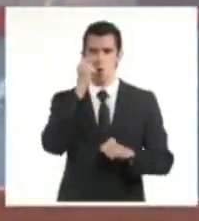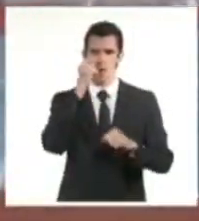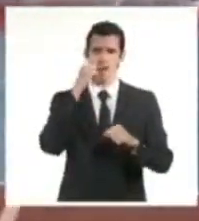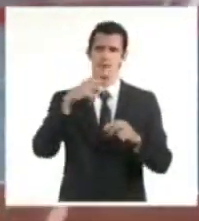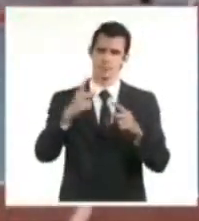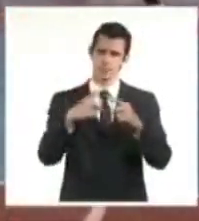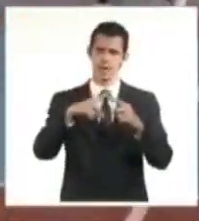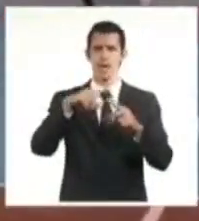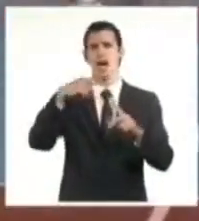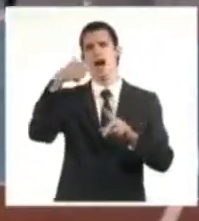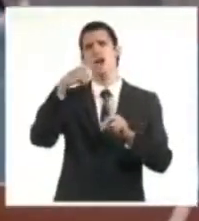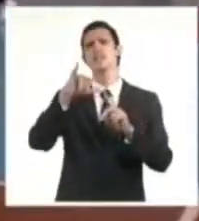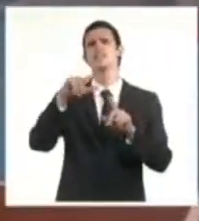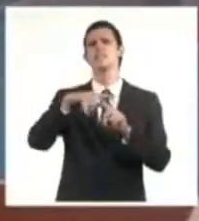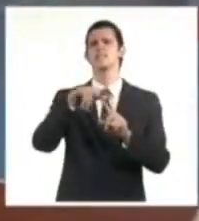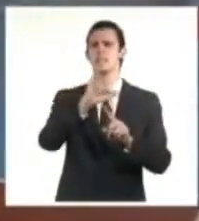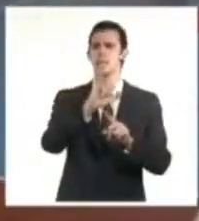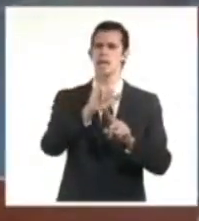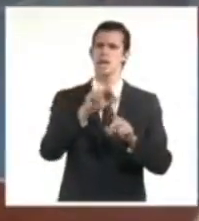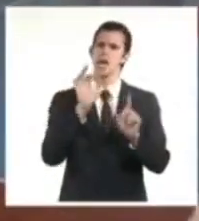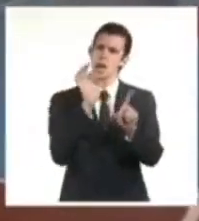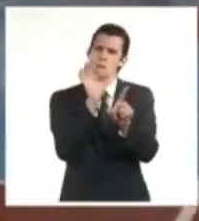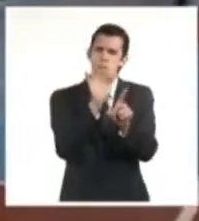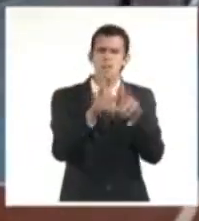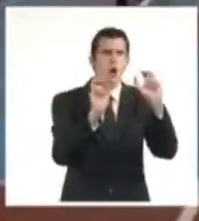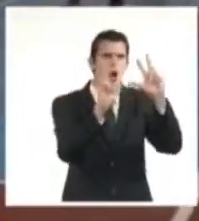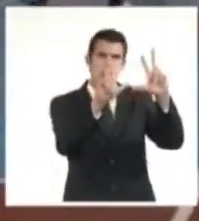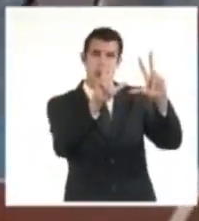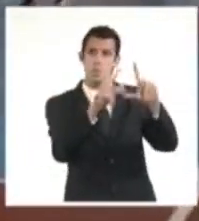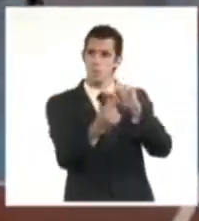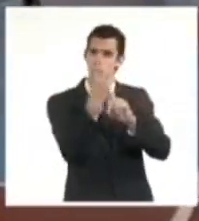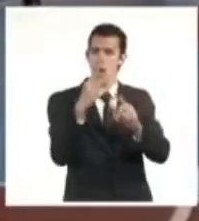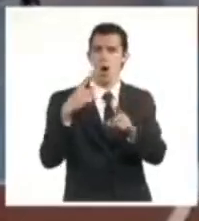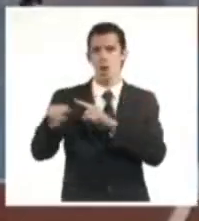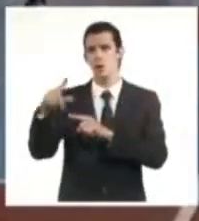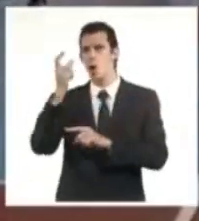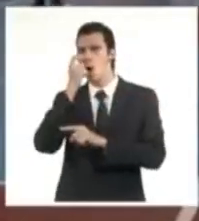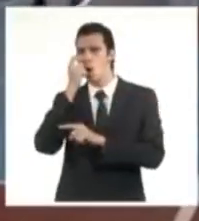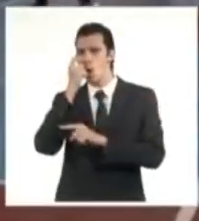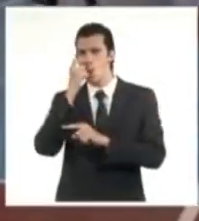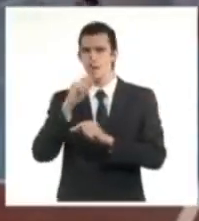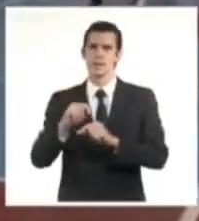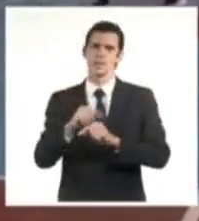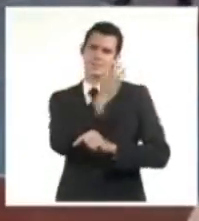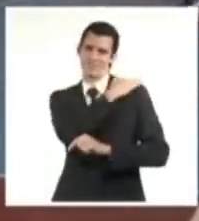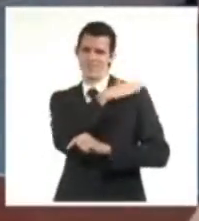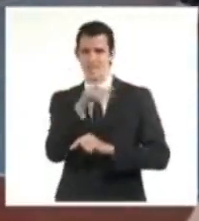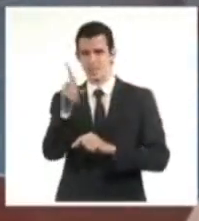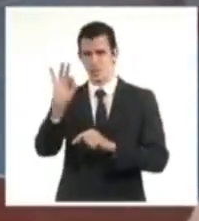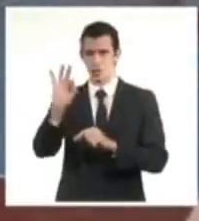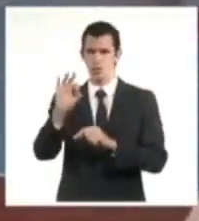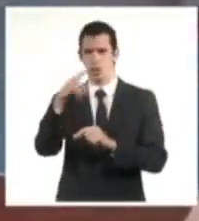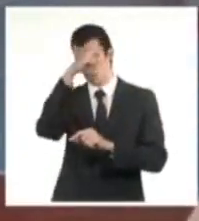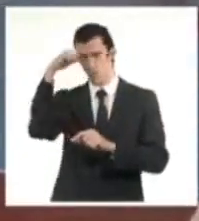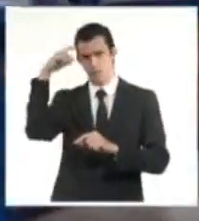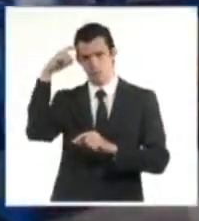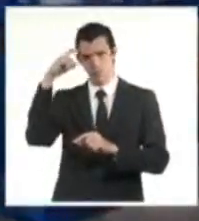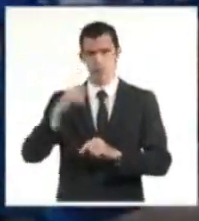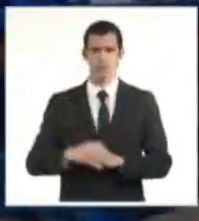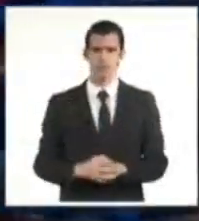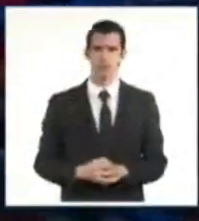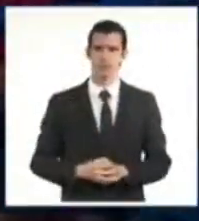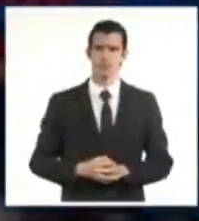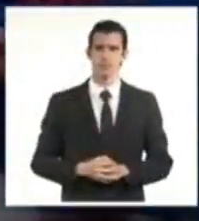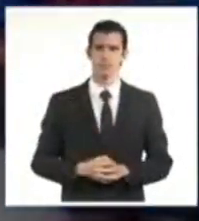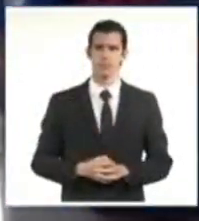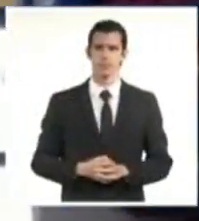ganadores, mientras Daniel García, con 18, lo hizo por los espirituanos, según el reporte del colega Michael Martín Gallego. En cuanto